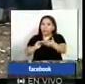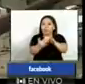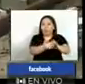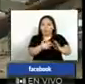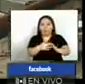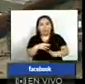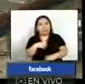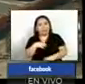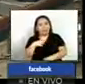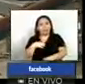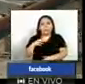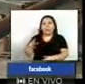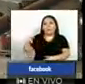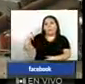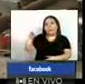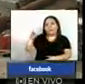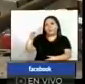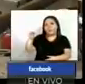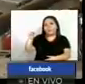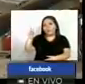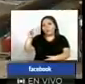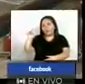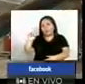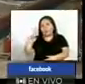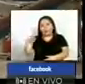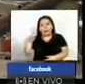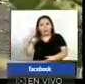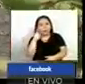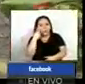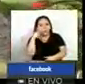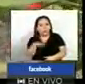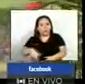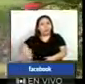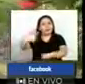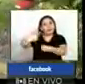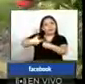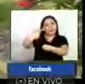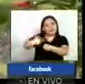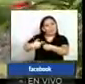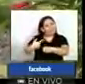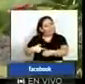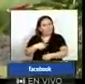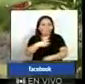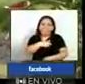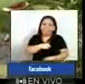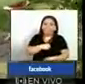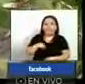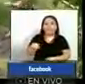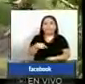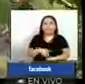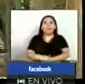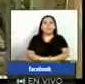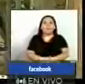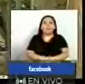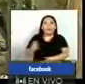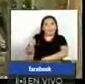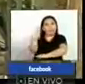del Cantón Primavera. Cacerío Lameca, jurisdicción de Quesaltepeque en el Departamento de la Libertad.